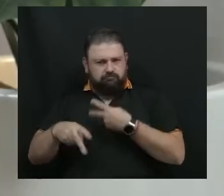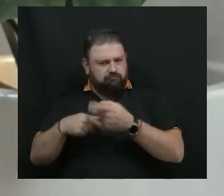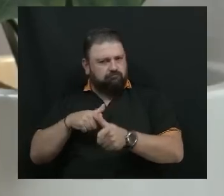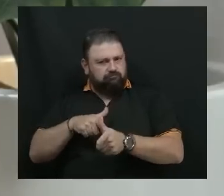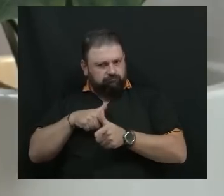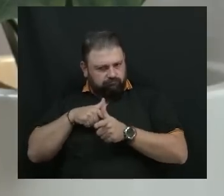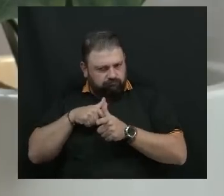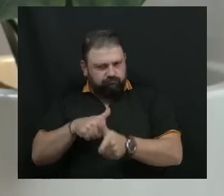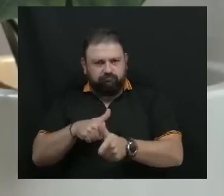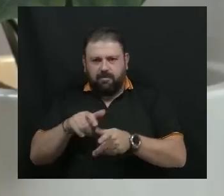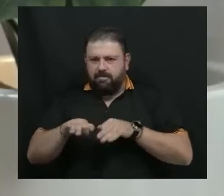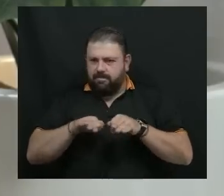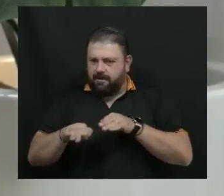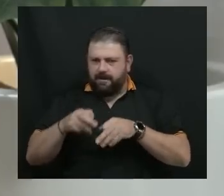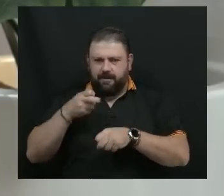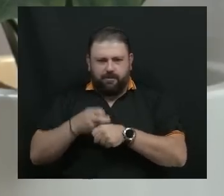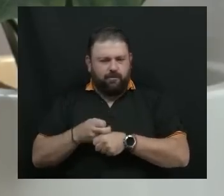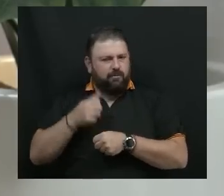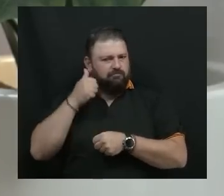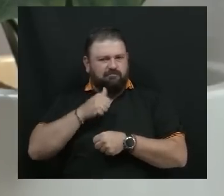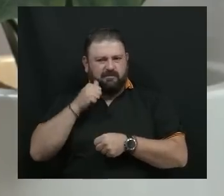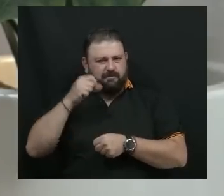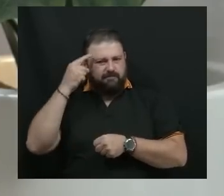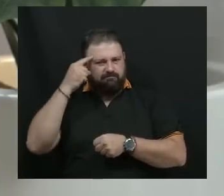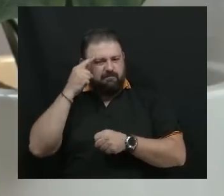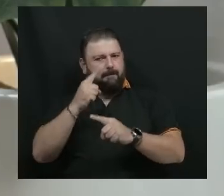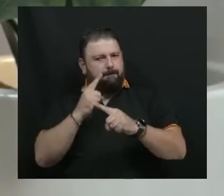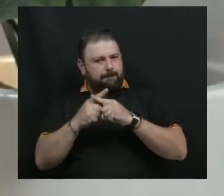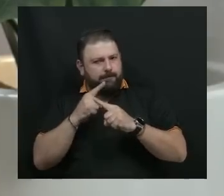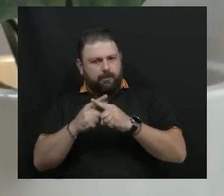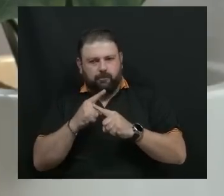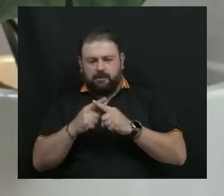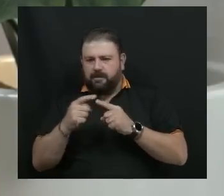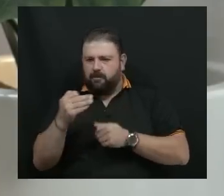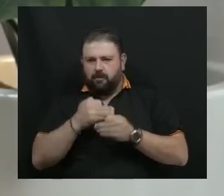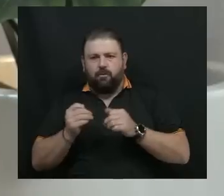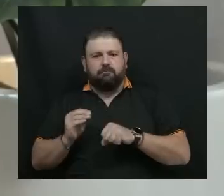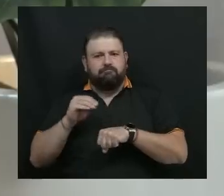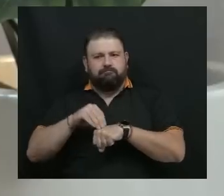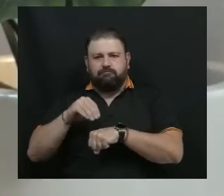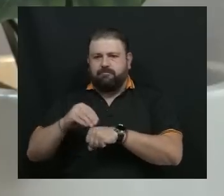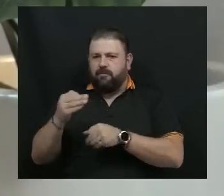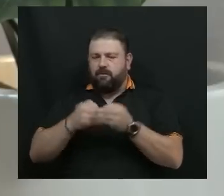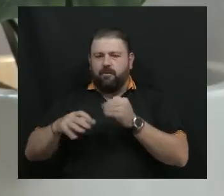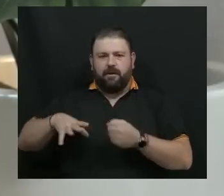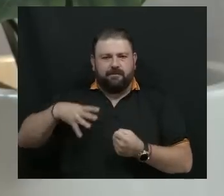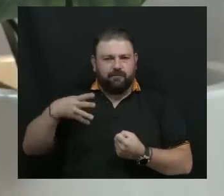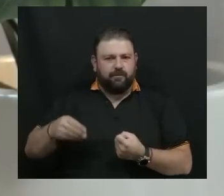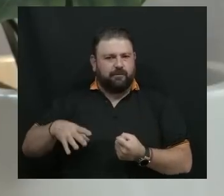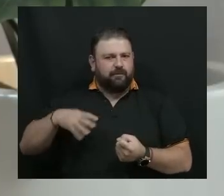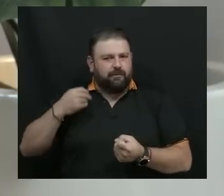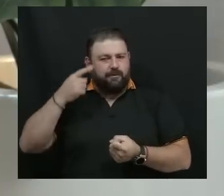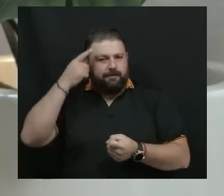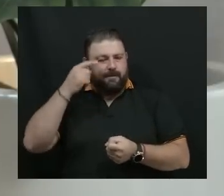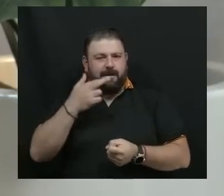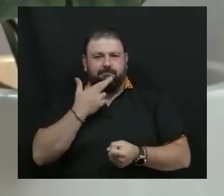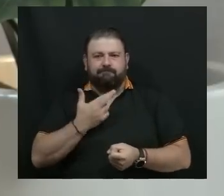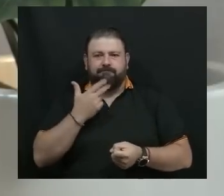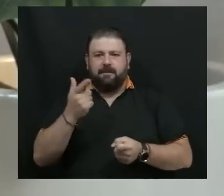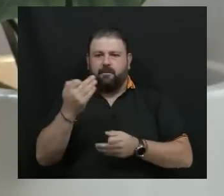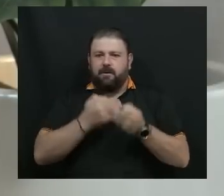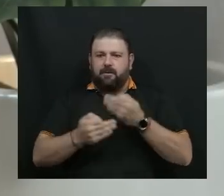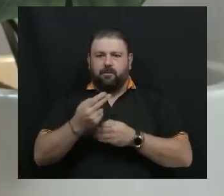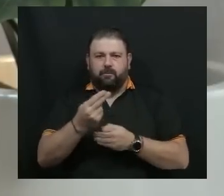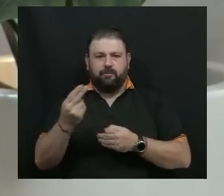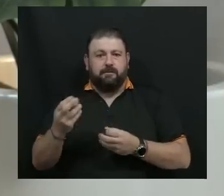Siguen muchas, muchas acciones positivas y nosotros estamos implementando todos estos esfuerzos para brindarles lo mejor a ustedes.